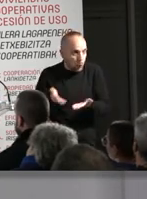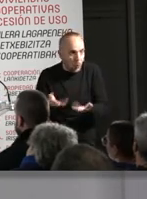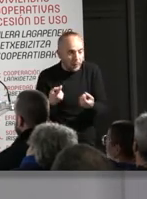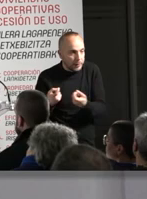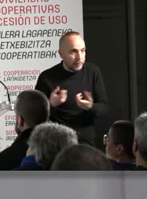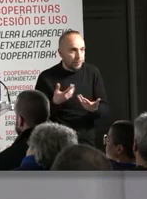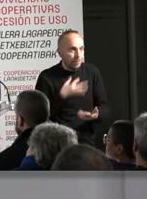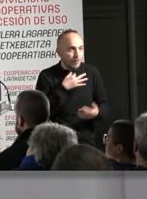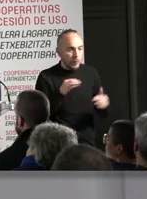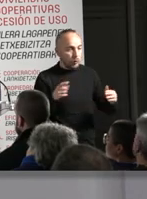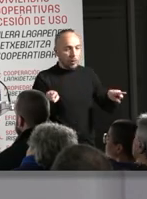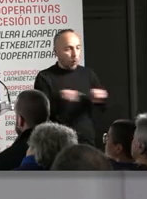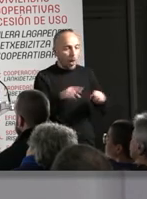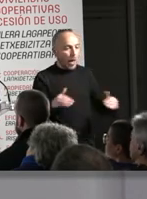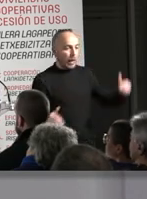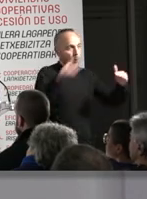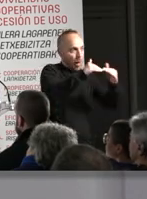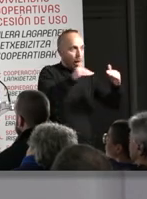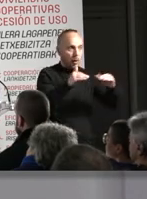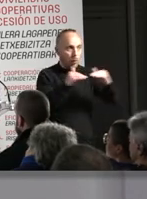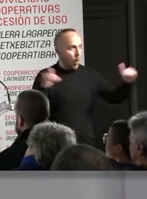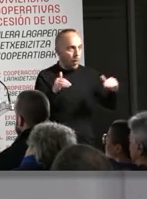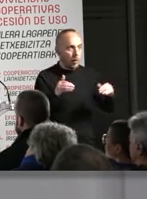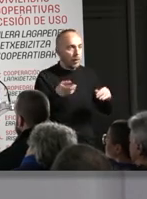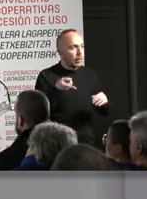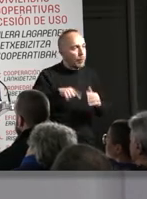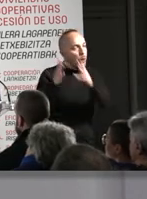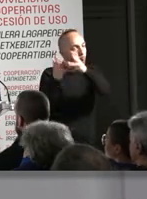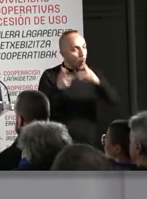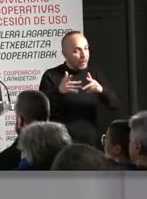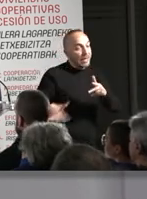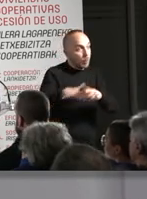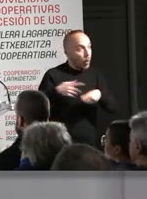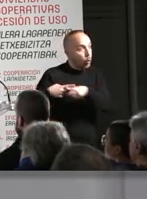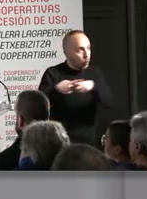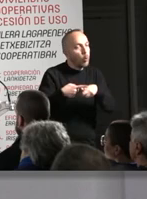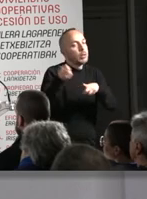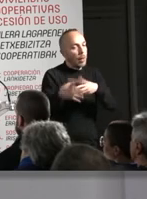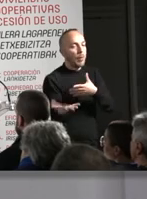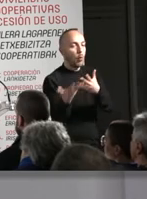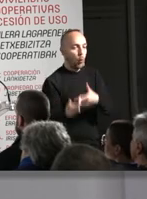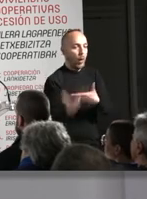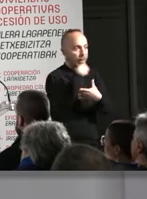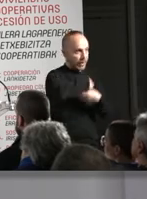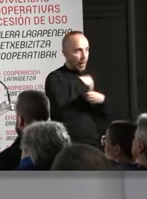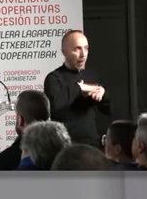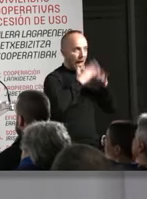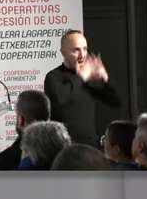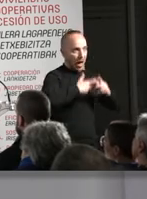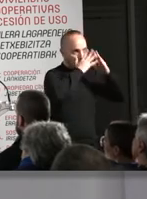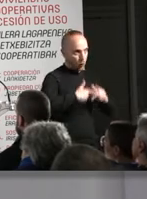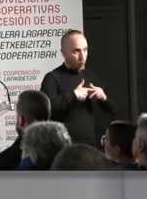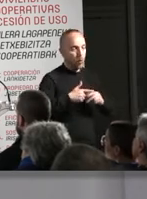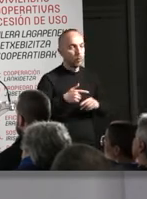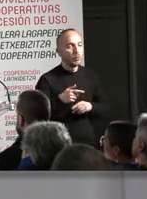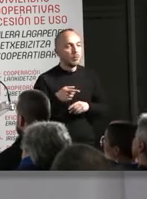necesidades. Entonces, asimilarlas, también computar los espacios comunes que normalmente se apartan de esos cálculos, que haya ayudas específicas para el